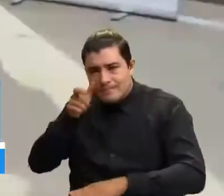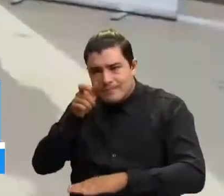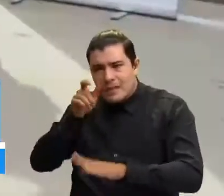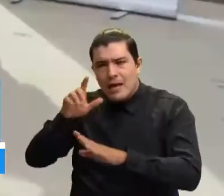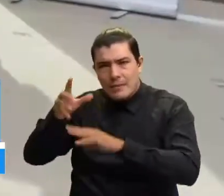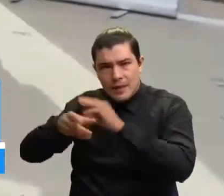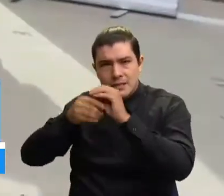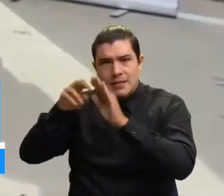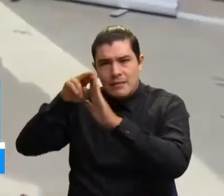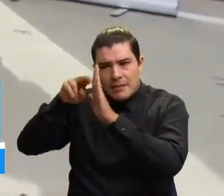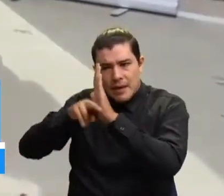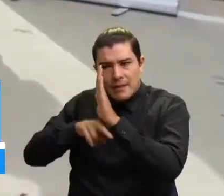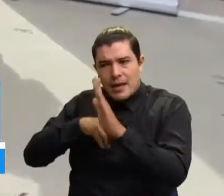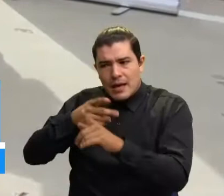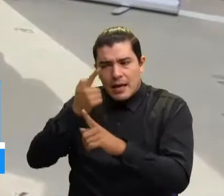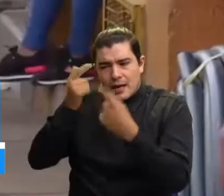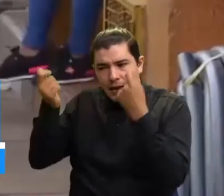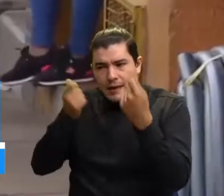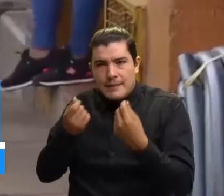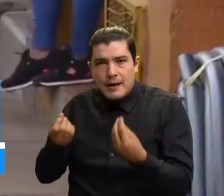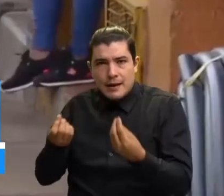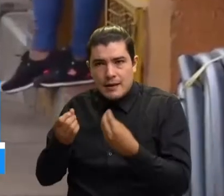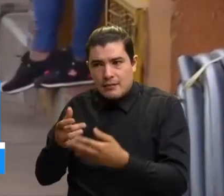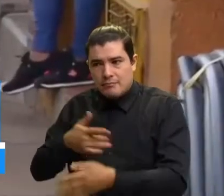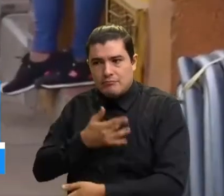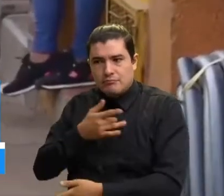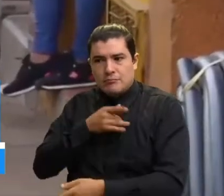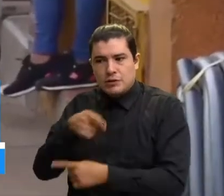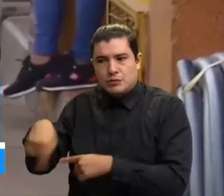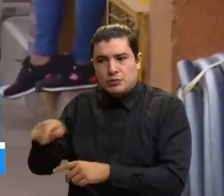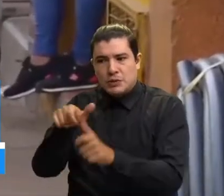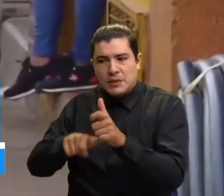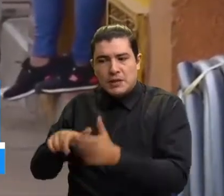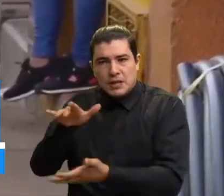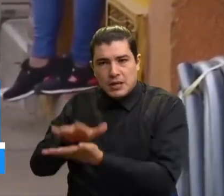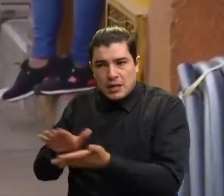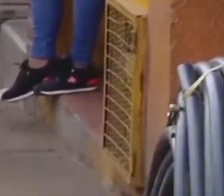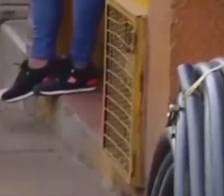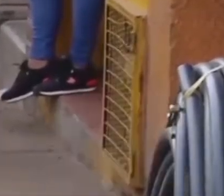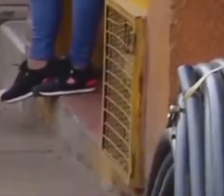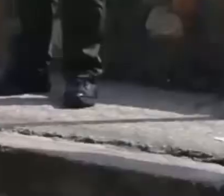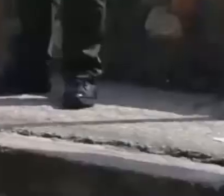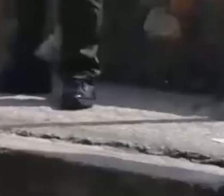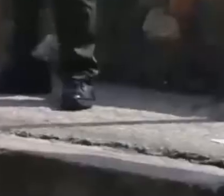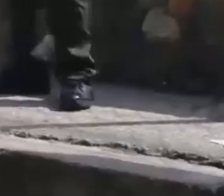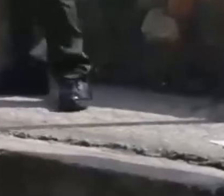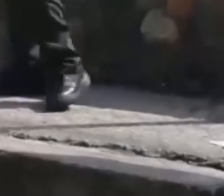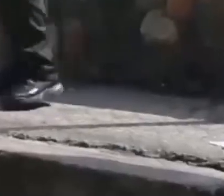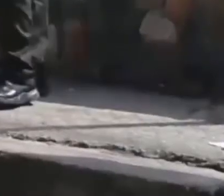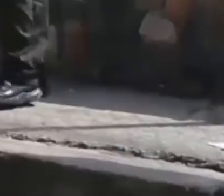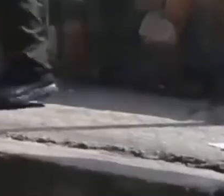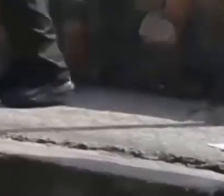de estrategias para recobrar la tranquilidad. Lo cierto es que hoy Ocaña solo cuenta con 4 cuadrantes de